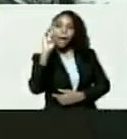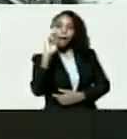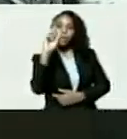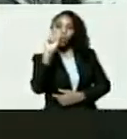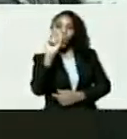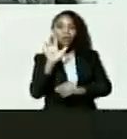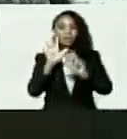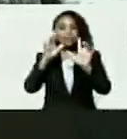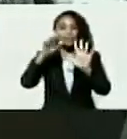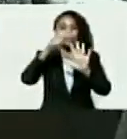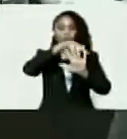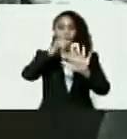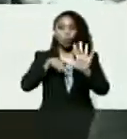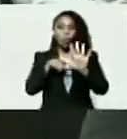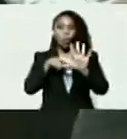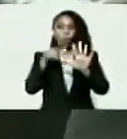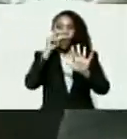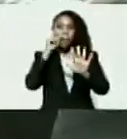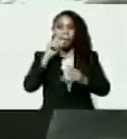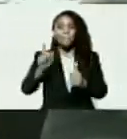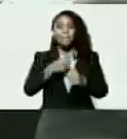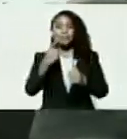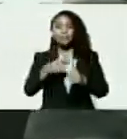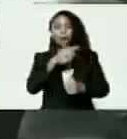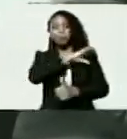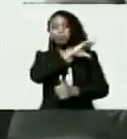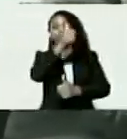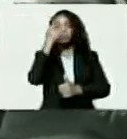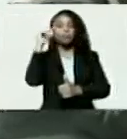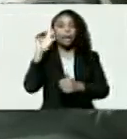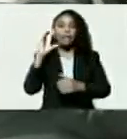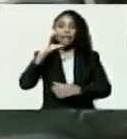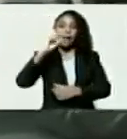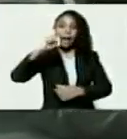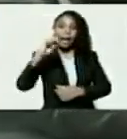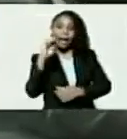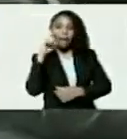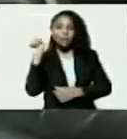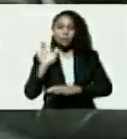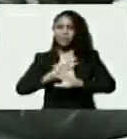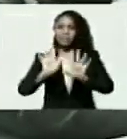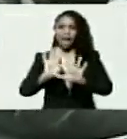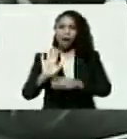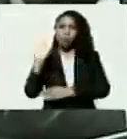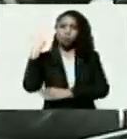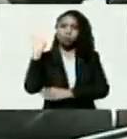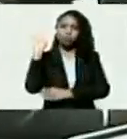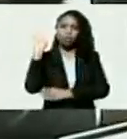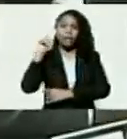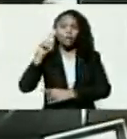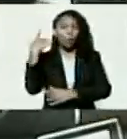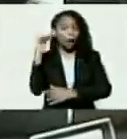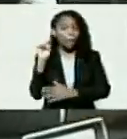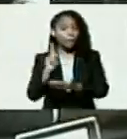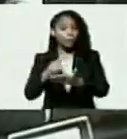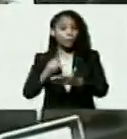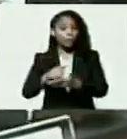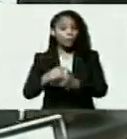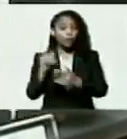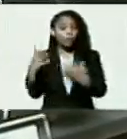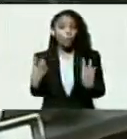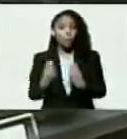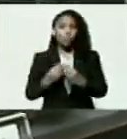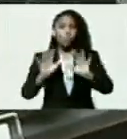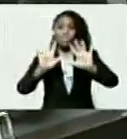5 rectores principales del Consejo Nacional Electoral que ya han sido juramentados y que además estuvieron acompañados por los